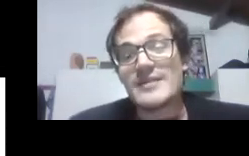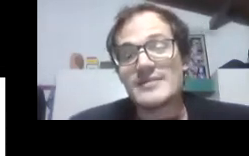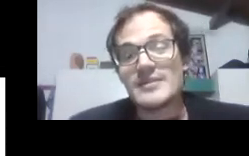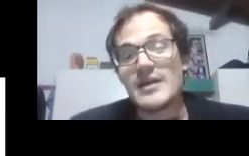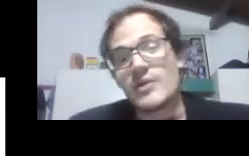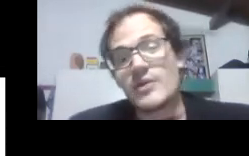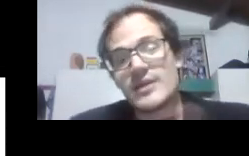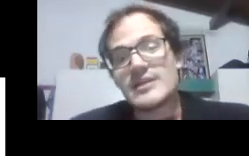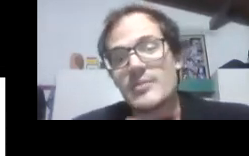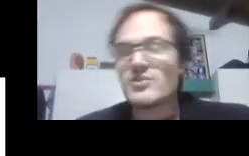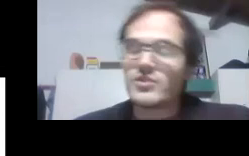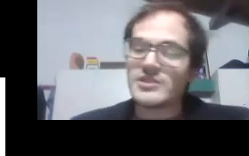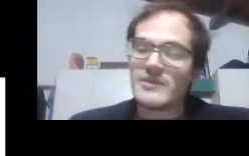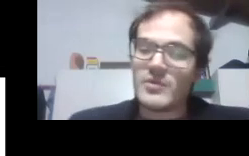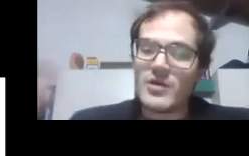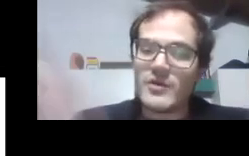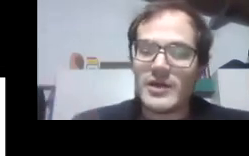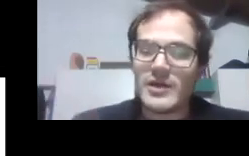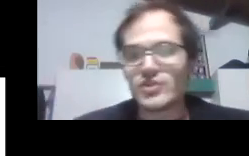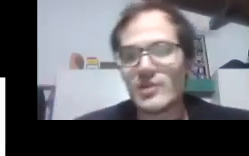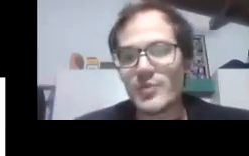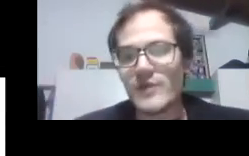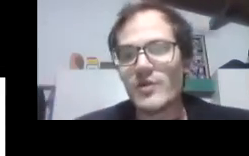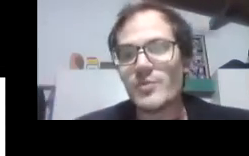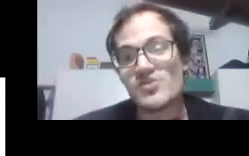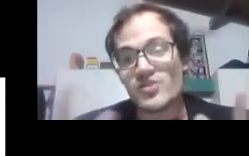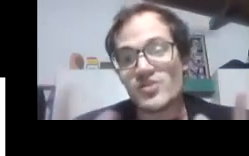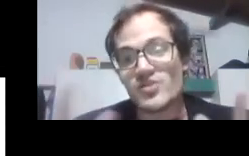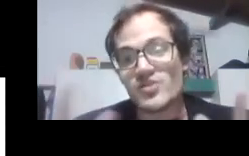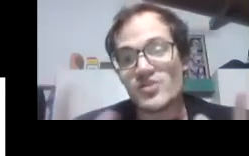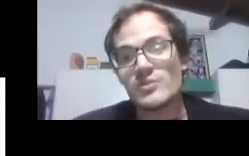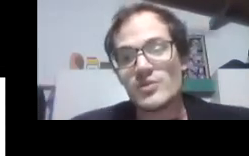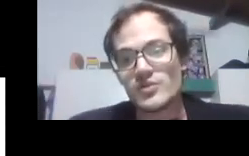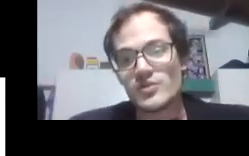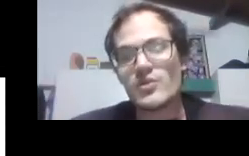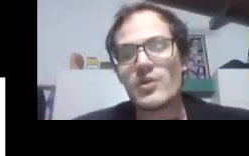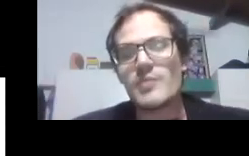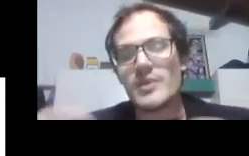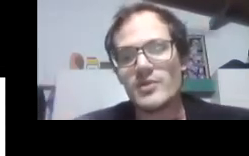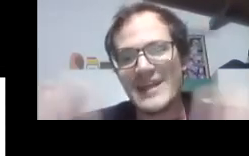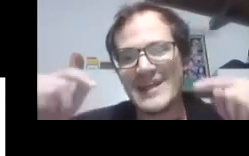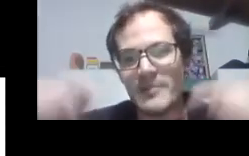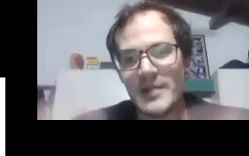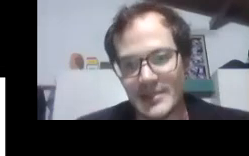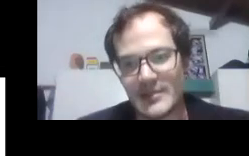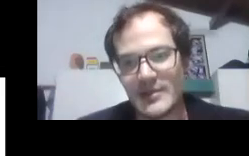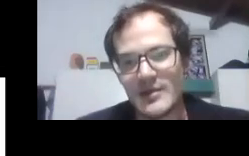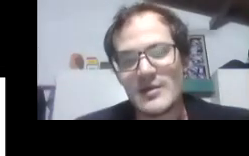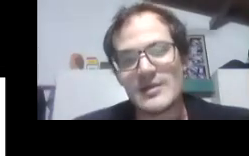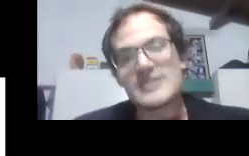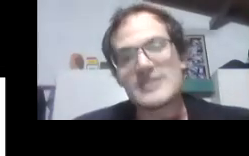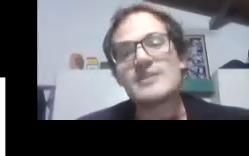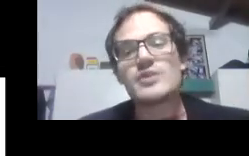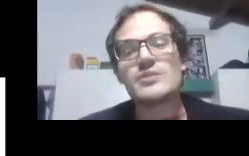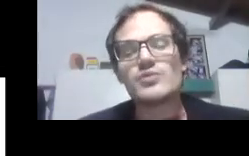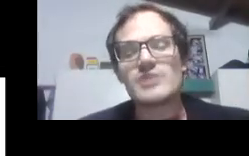a decir, bueno, el rey está preso, entonces vamos a gobernar nosotros el pueblo, pero nosotros el pueblo somos nosotros los españoles en España. Y